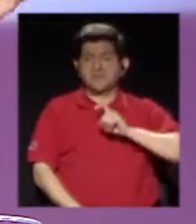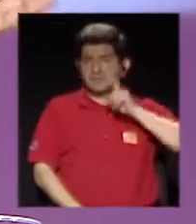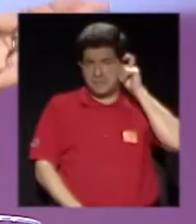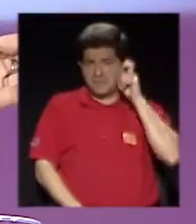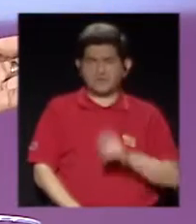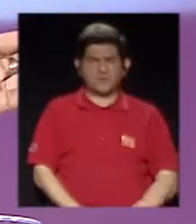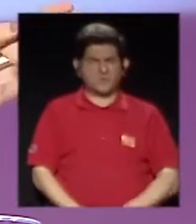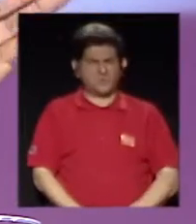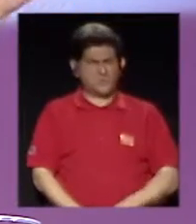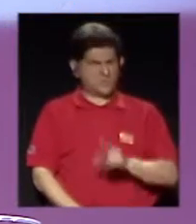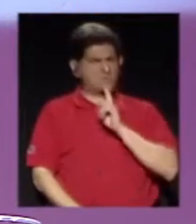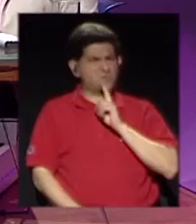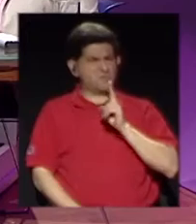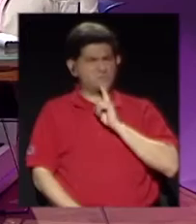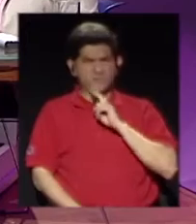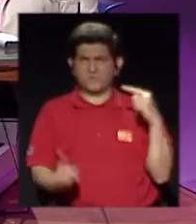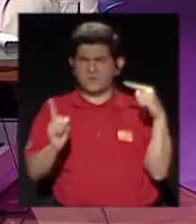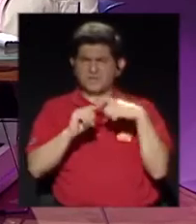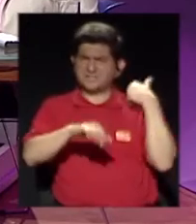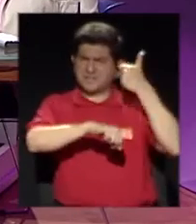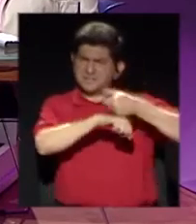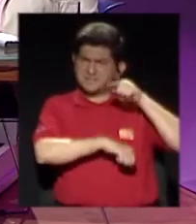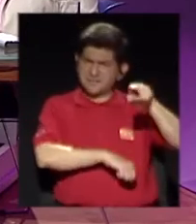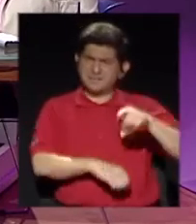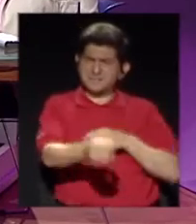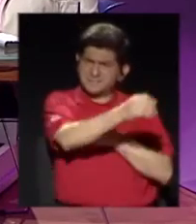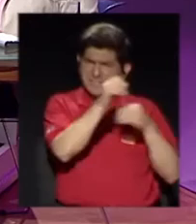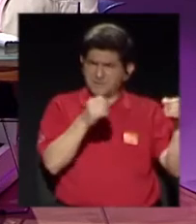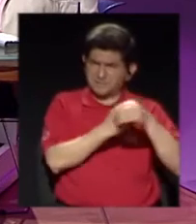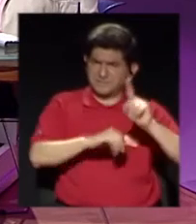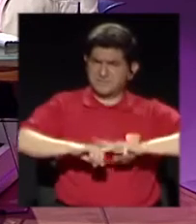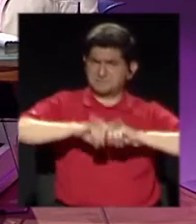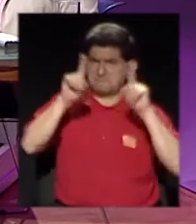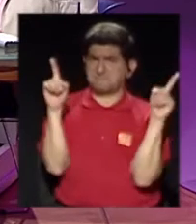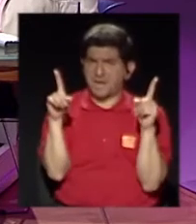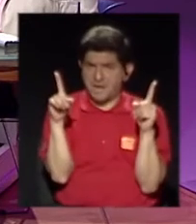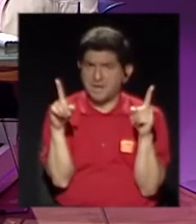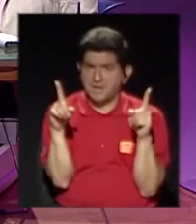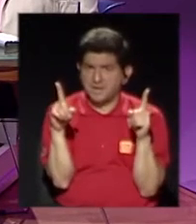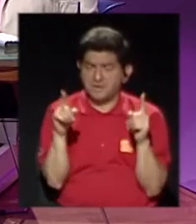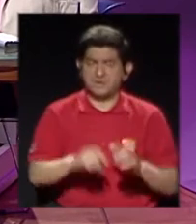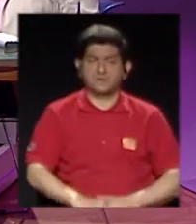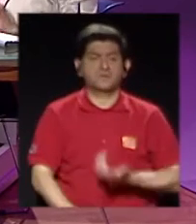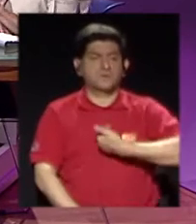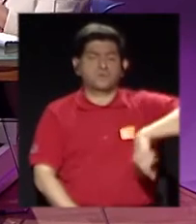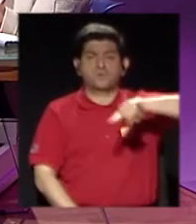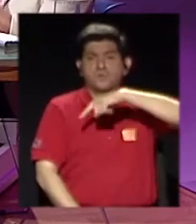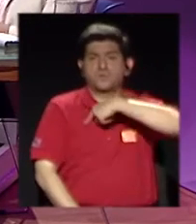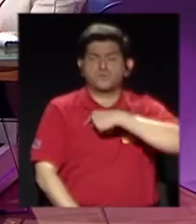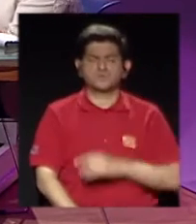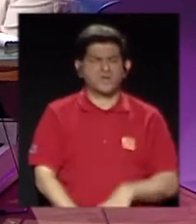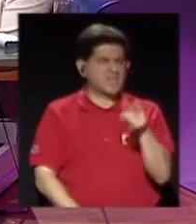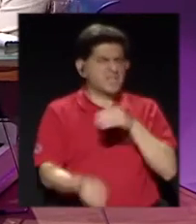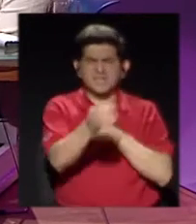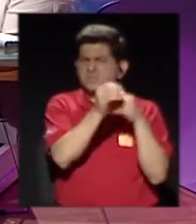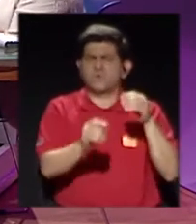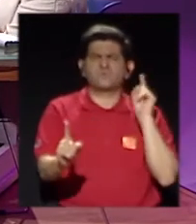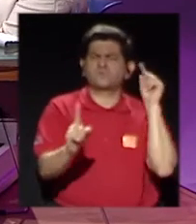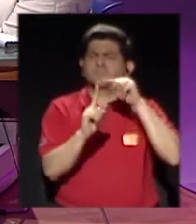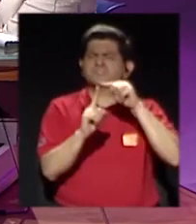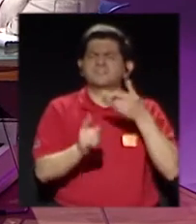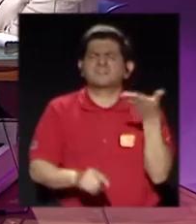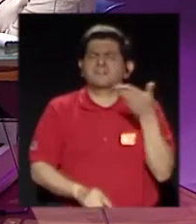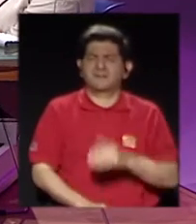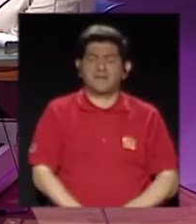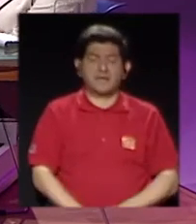porque en honduras si hasta han creado una oficina sin embargo cuando nosotros para que se su oficina para